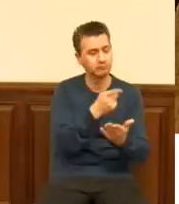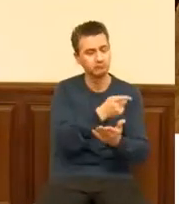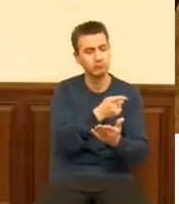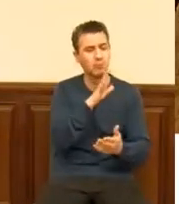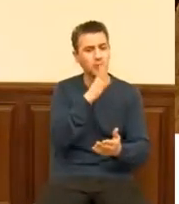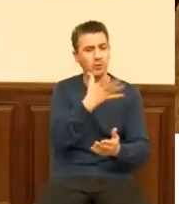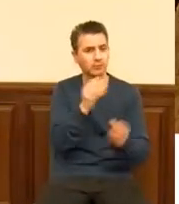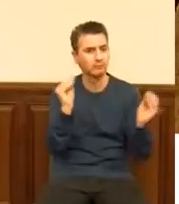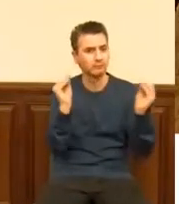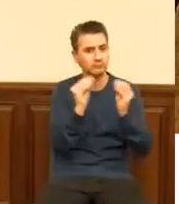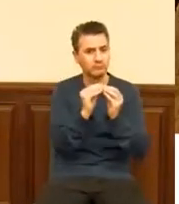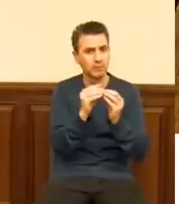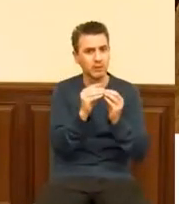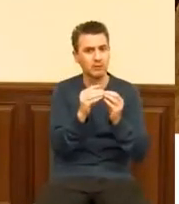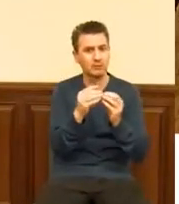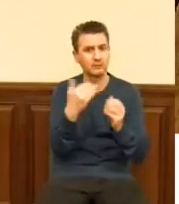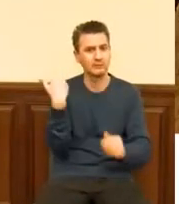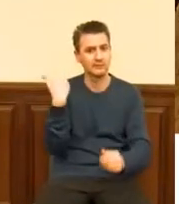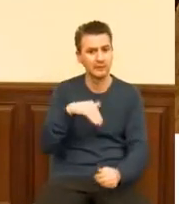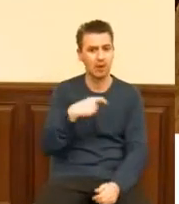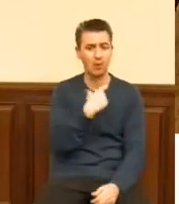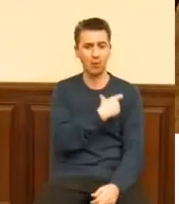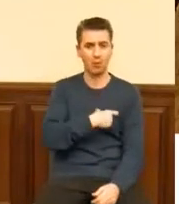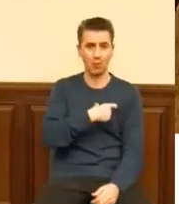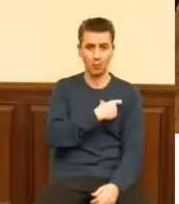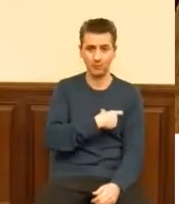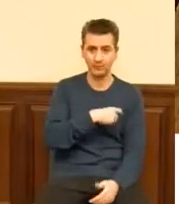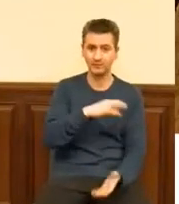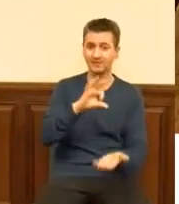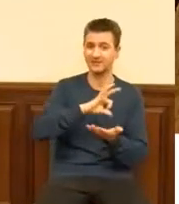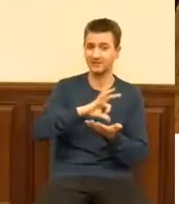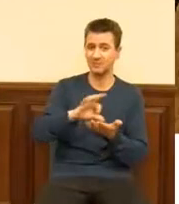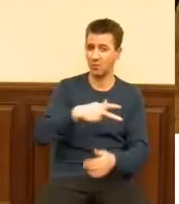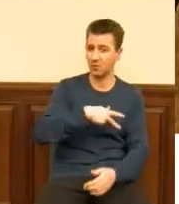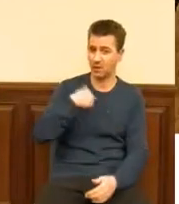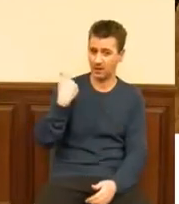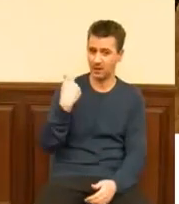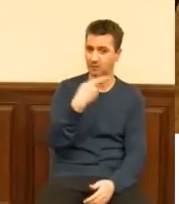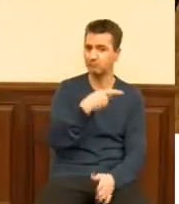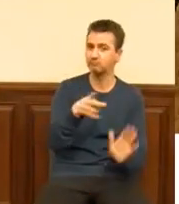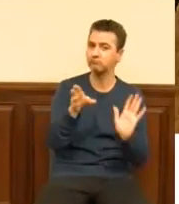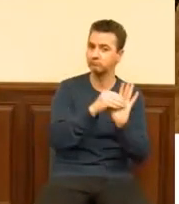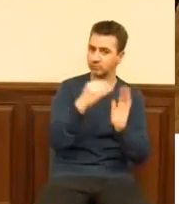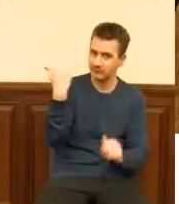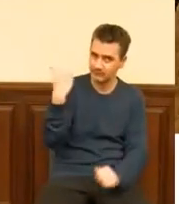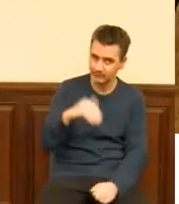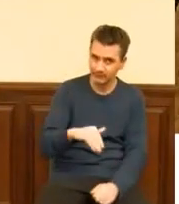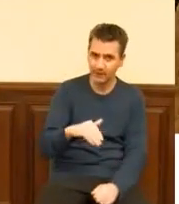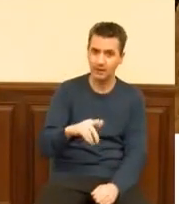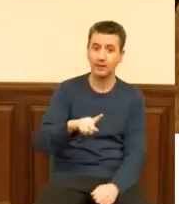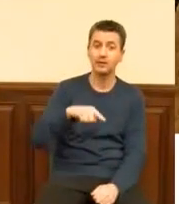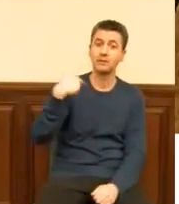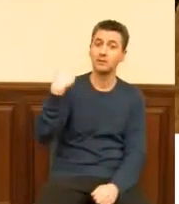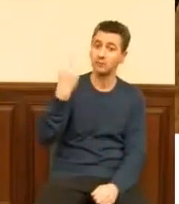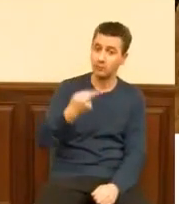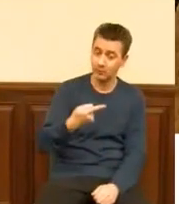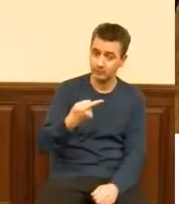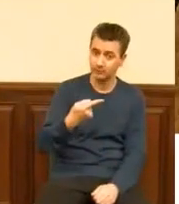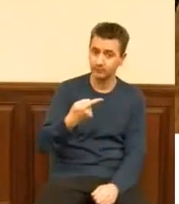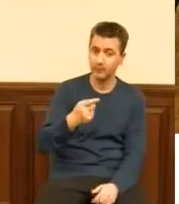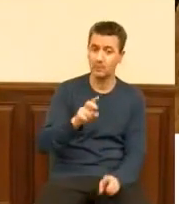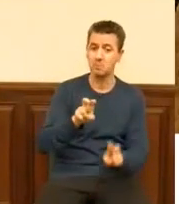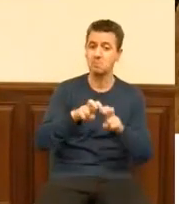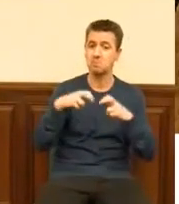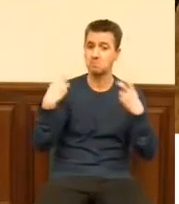adoptado primero en una comisión de servicios generales y luego en un